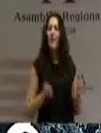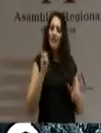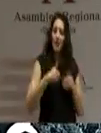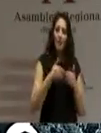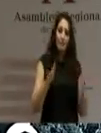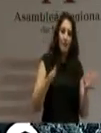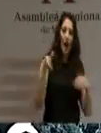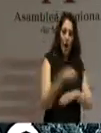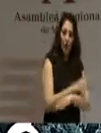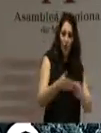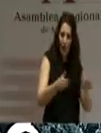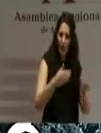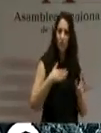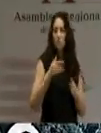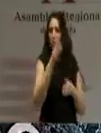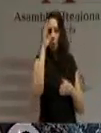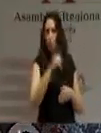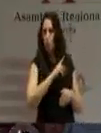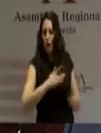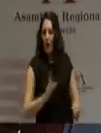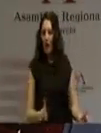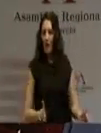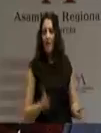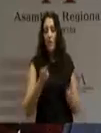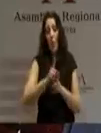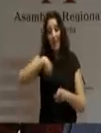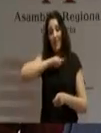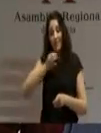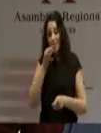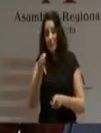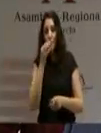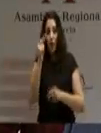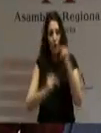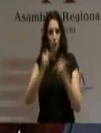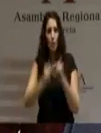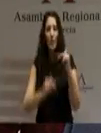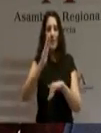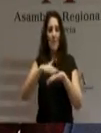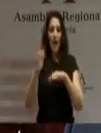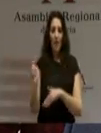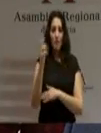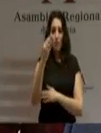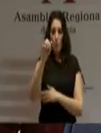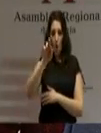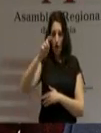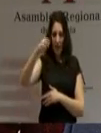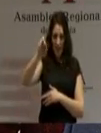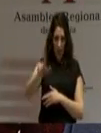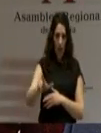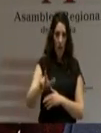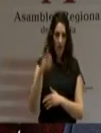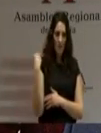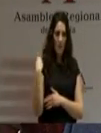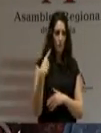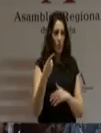aeropuerto, ustedes no quieren escucharlo. O cuando dice que vamos a construir y vamos a luchar para conseguir el Gorgel, tampoco quieren escucharlo.